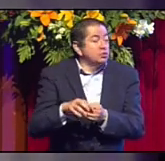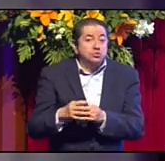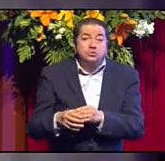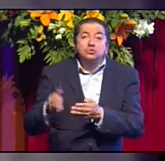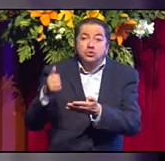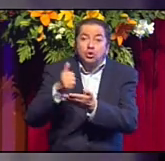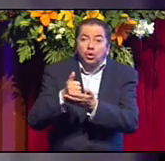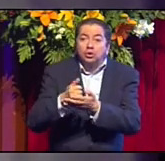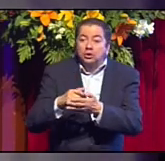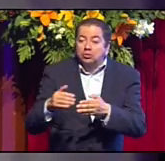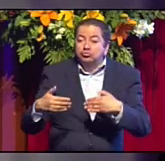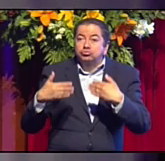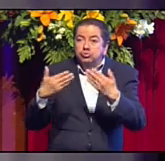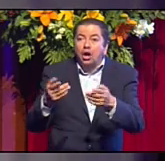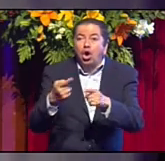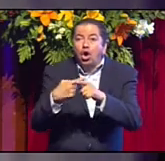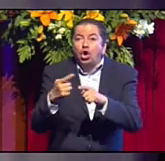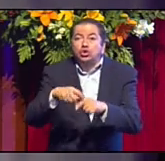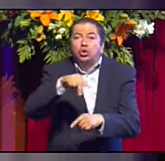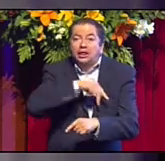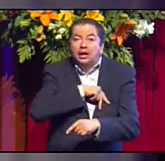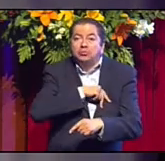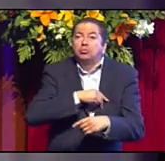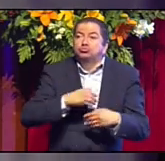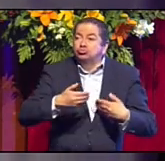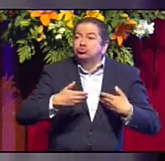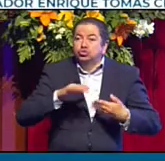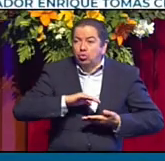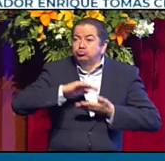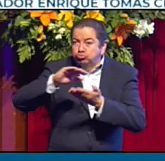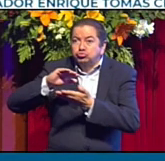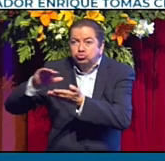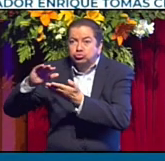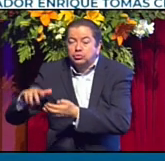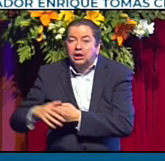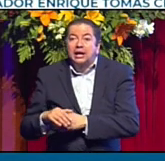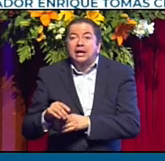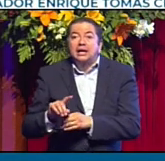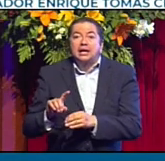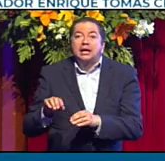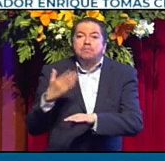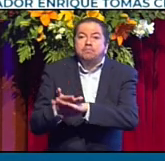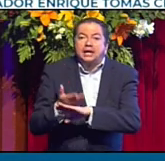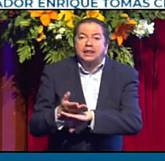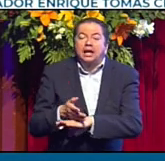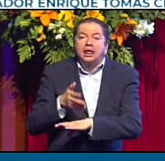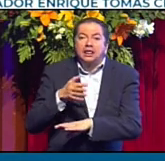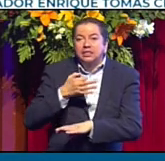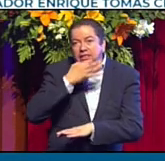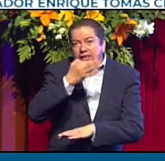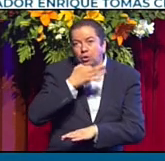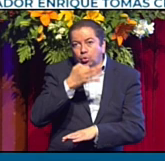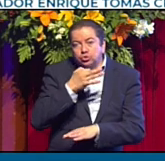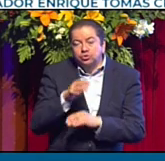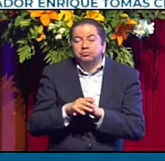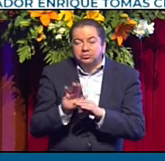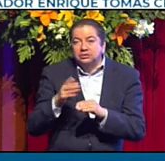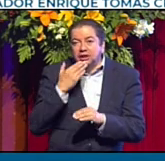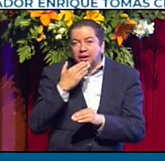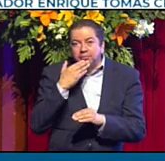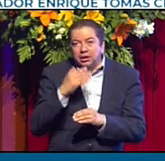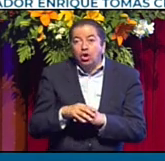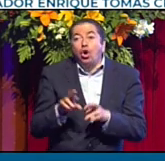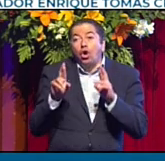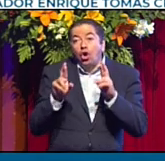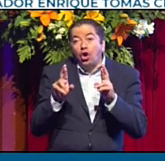en la testera, entregar otras distinciones también ahí, y nos pidieron dar un discurso por la recepción de esta distinción. Ojalá que esté